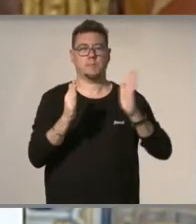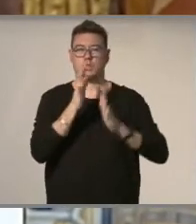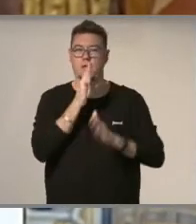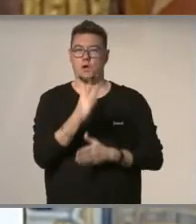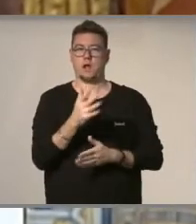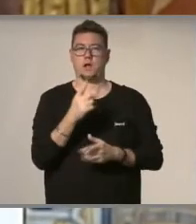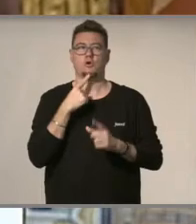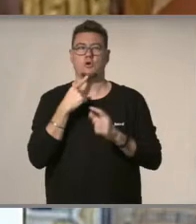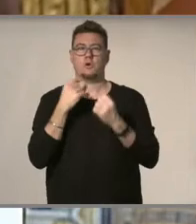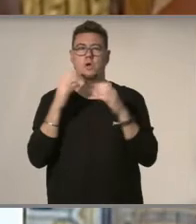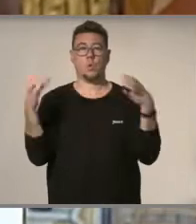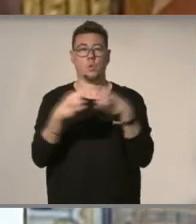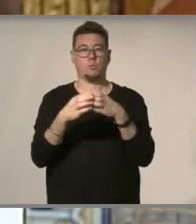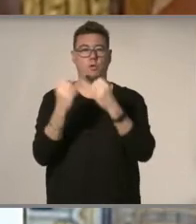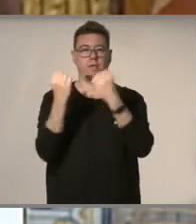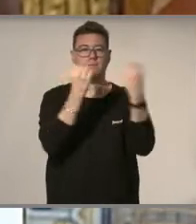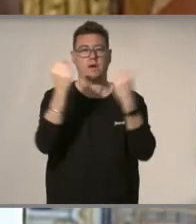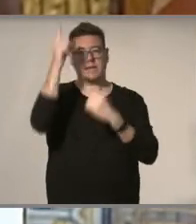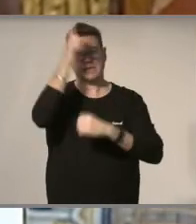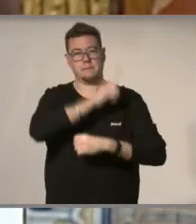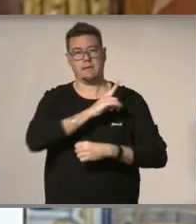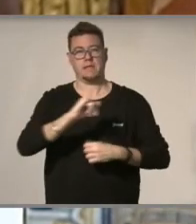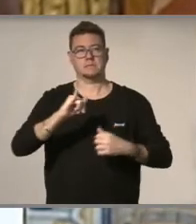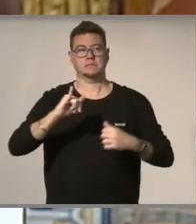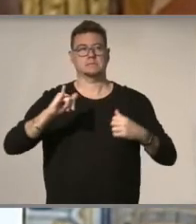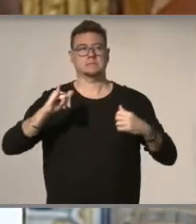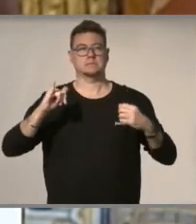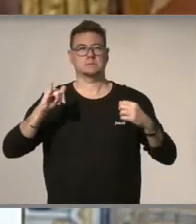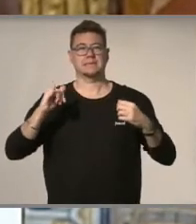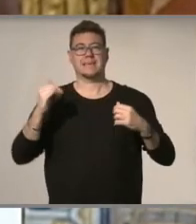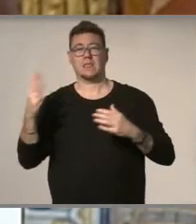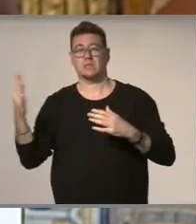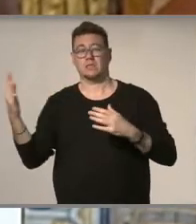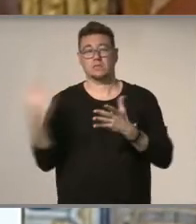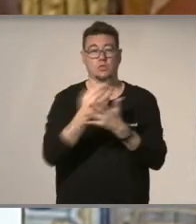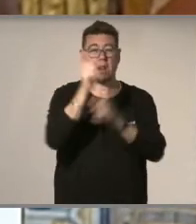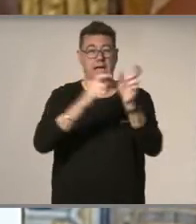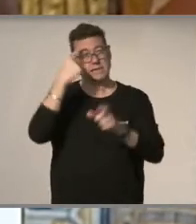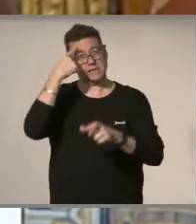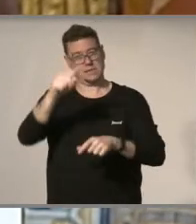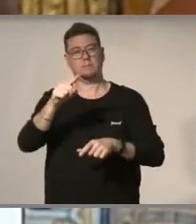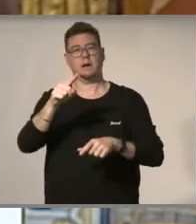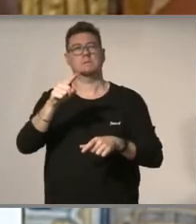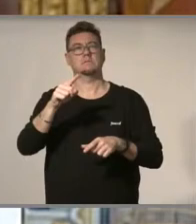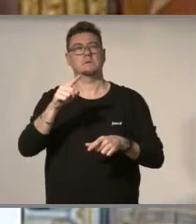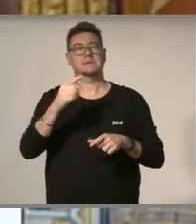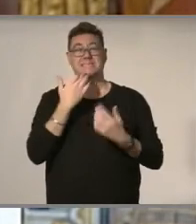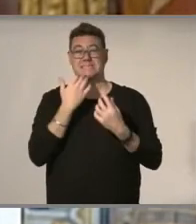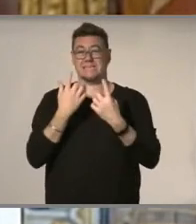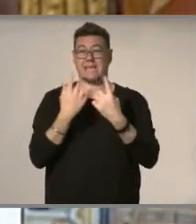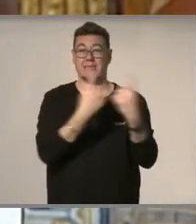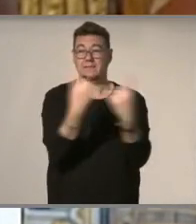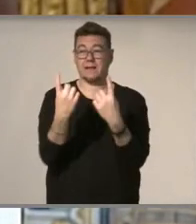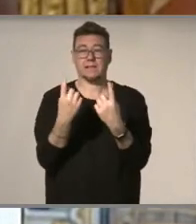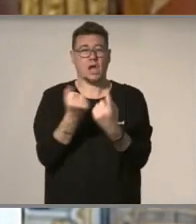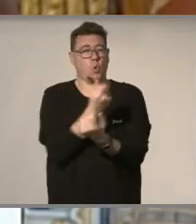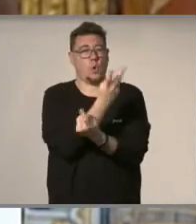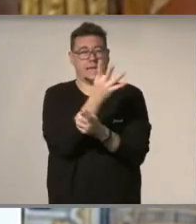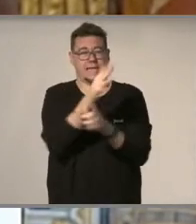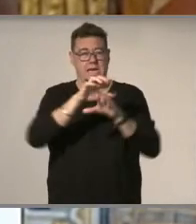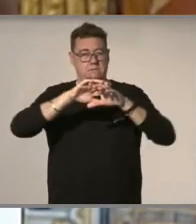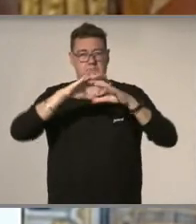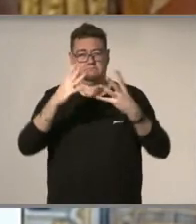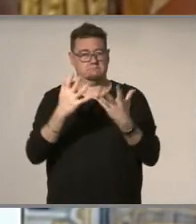con estas Fuerzas Armadas que tenemos, y que todo el mundo sepa, que todo el mundo sepa que donde haga falta, en cualquier lugar